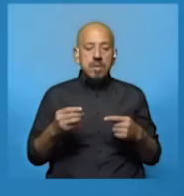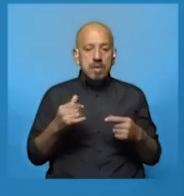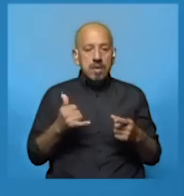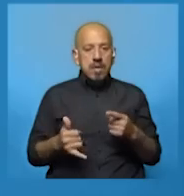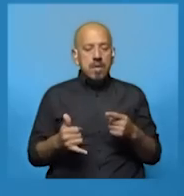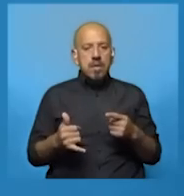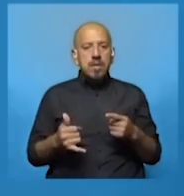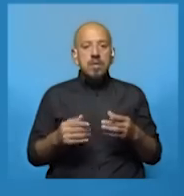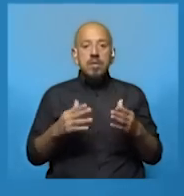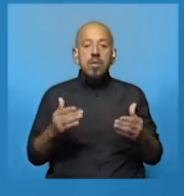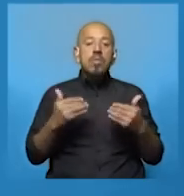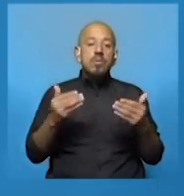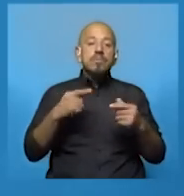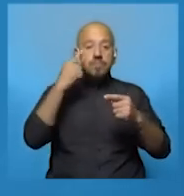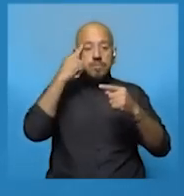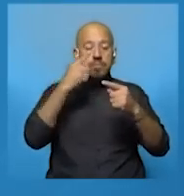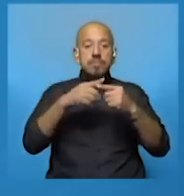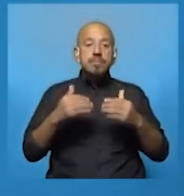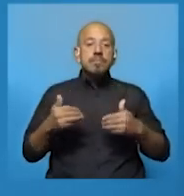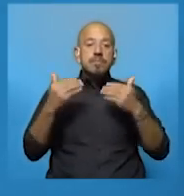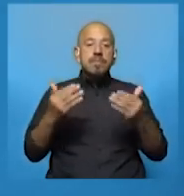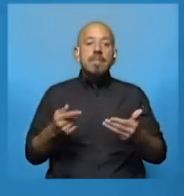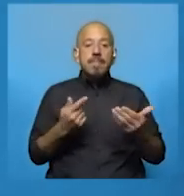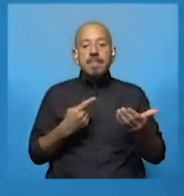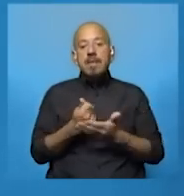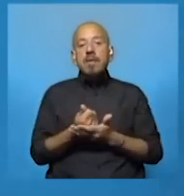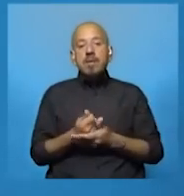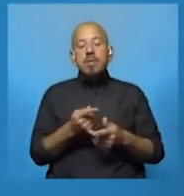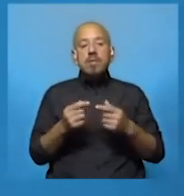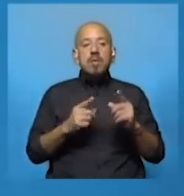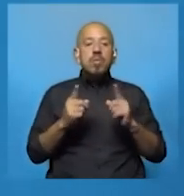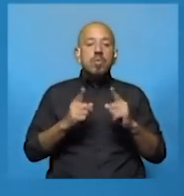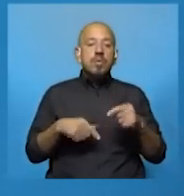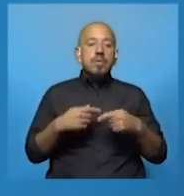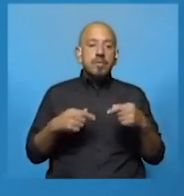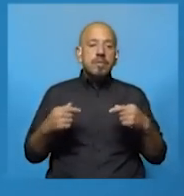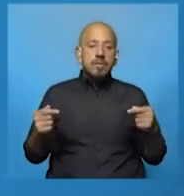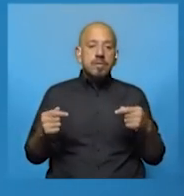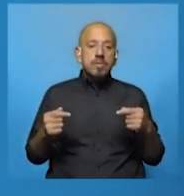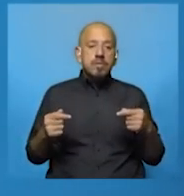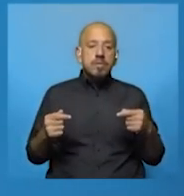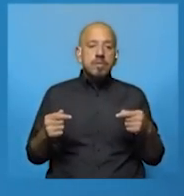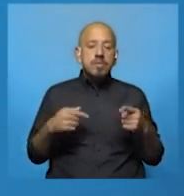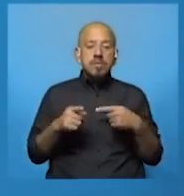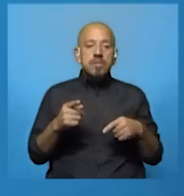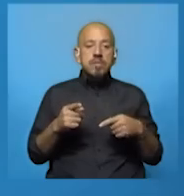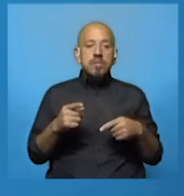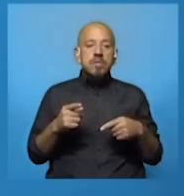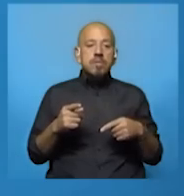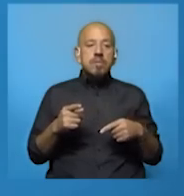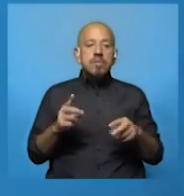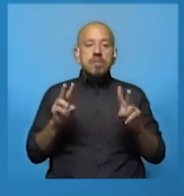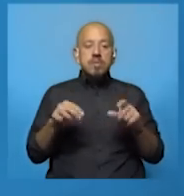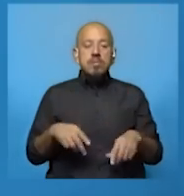tienen como cometido posterior la compra de algún tipo de bien Por parte con con una renta criminal